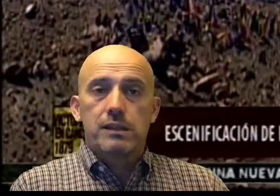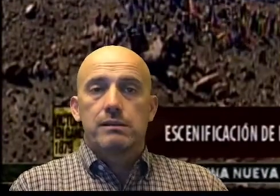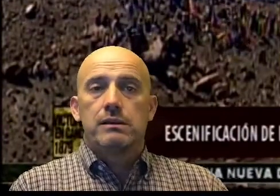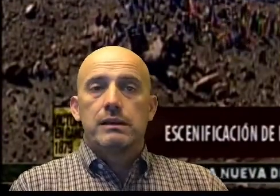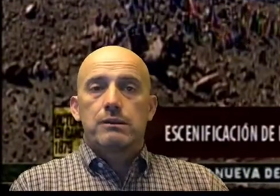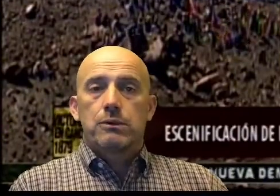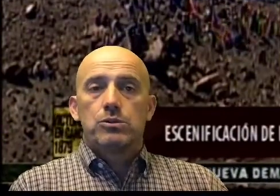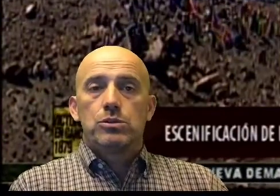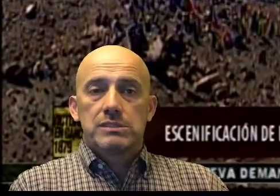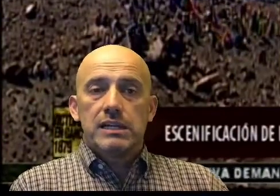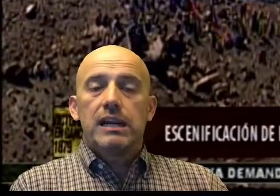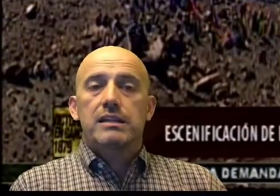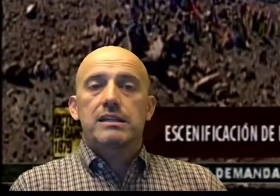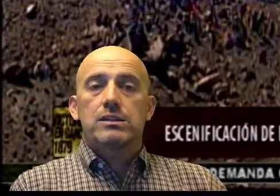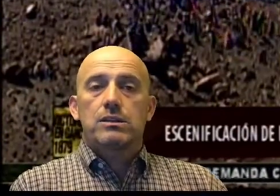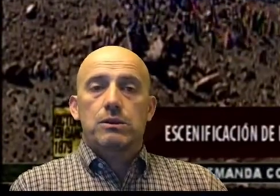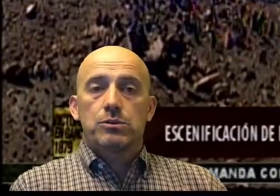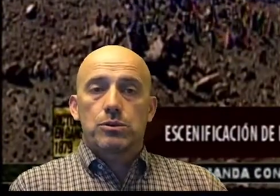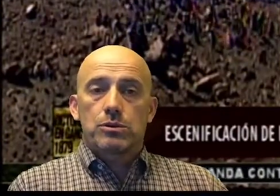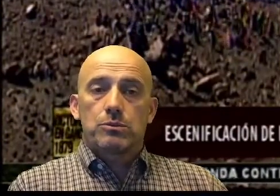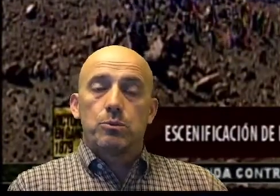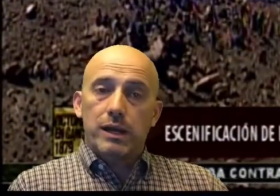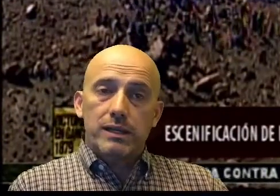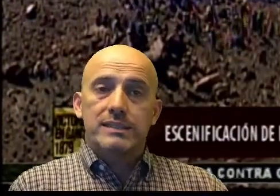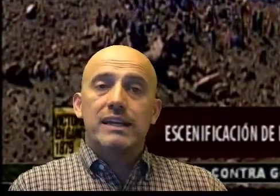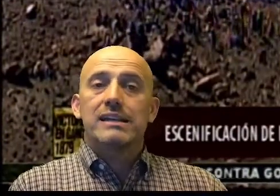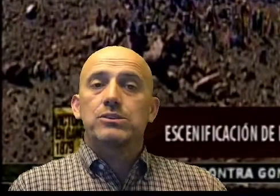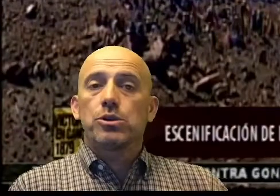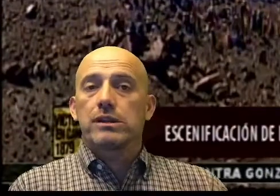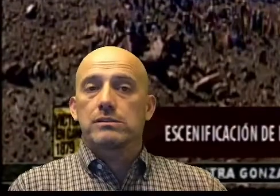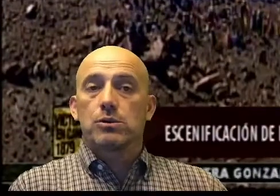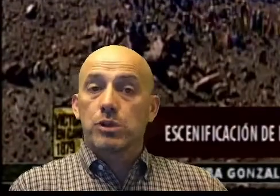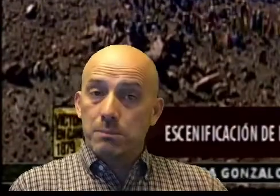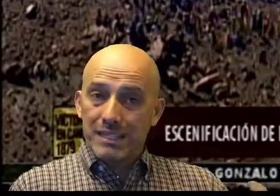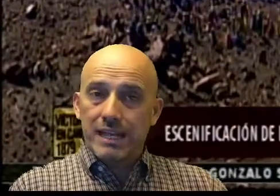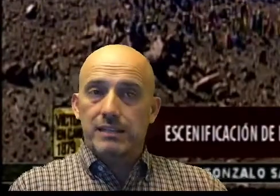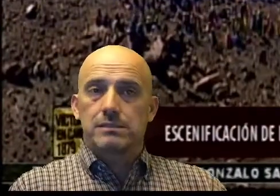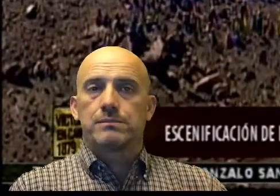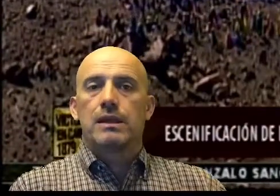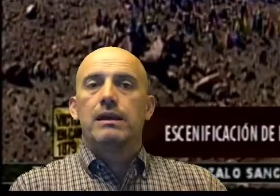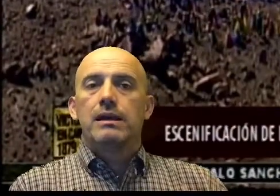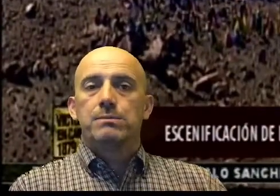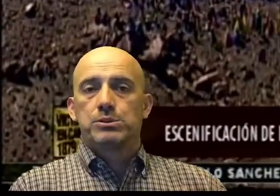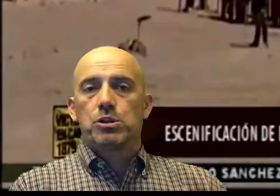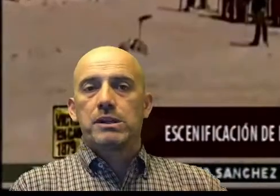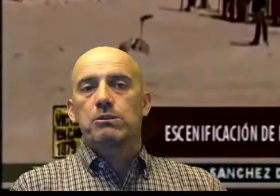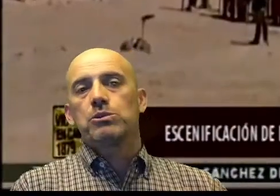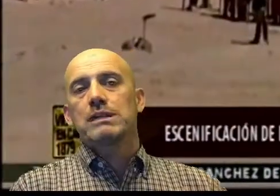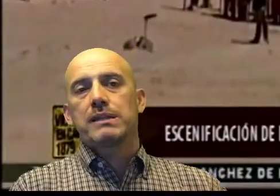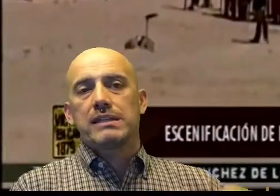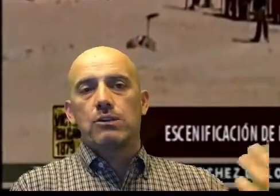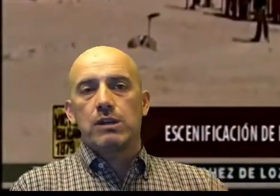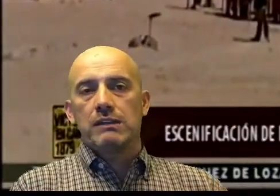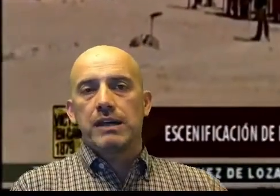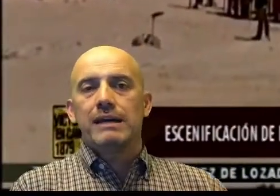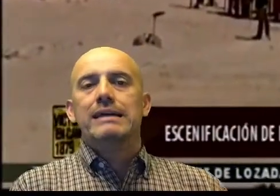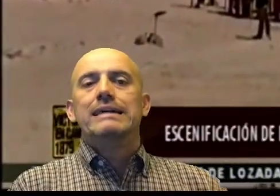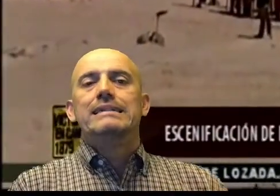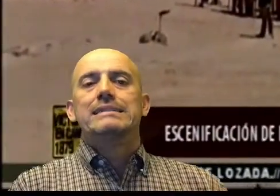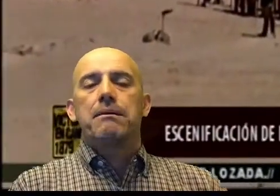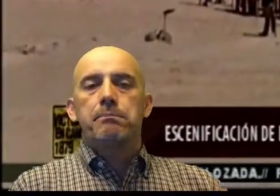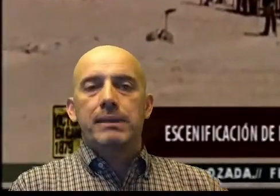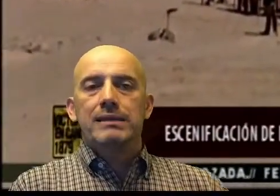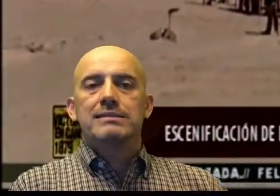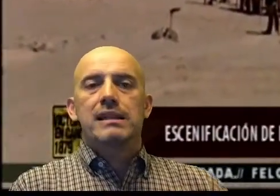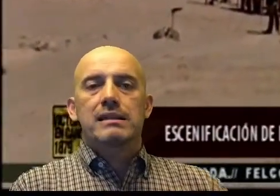murió en buena lid cuando tiene dientes cuando muere chiles de vendedores honores militares y posteriormente cuando repartía a bolivia